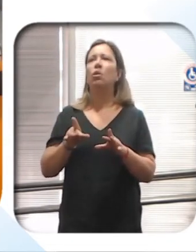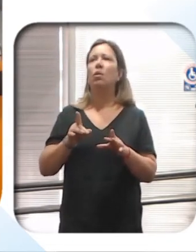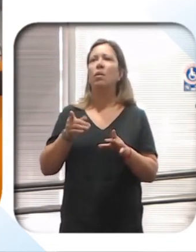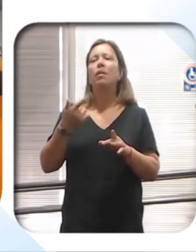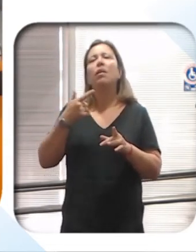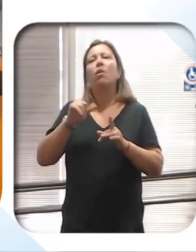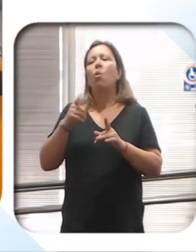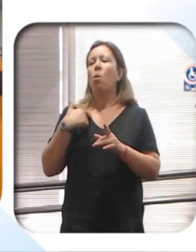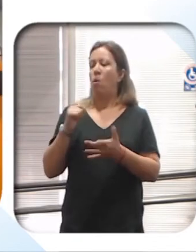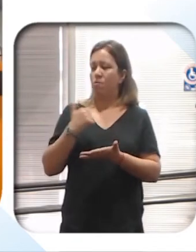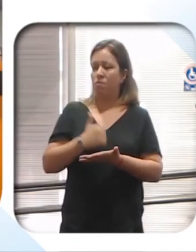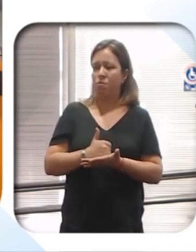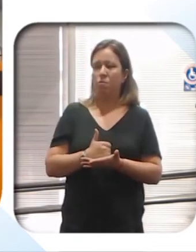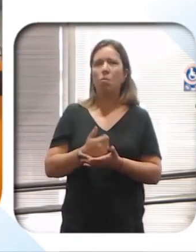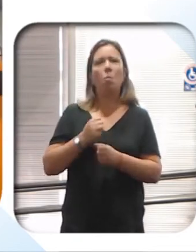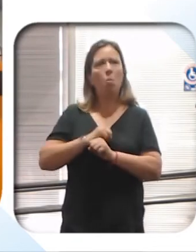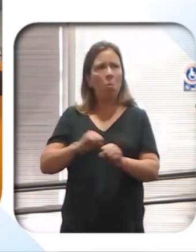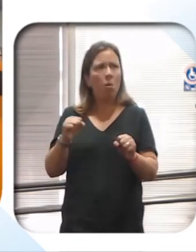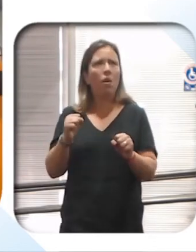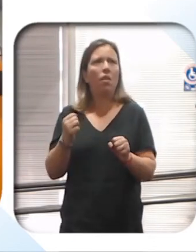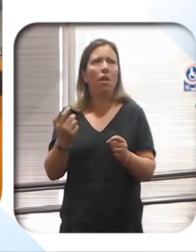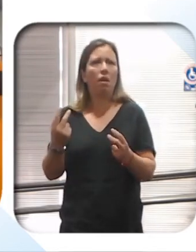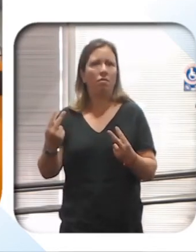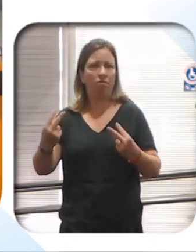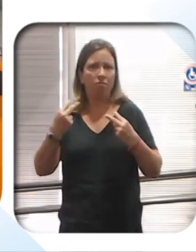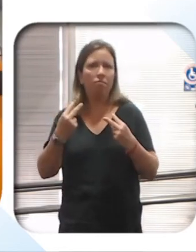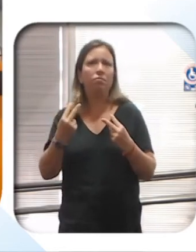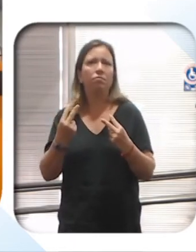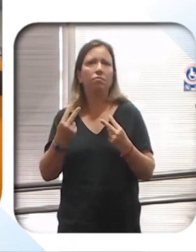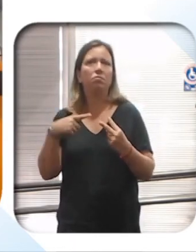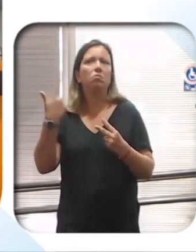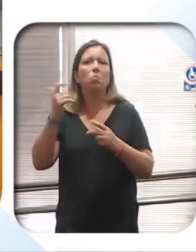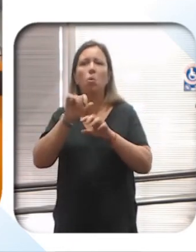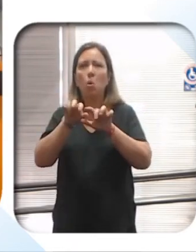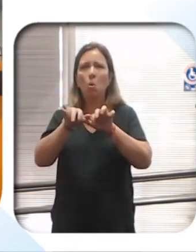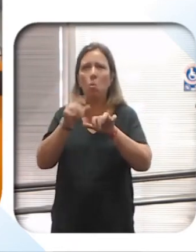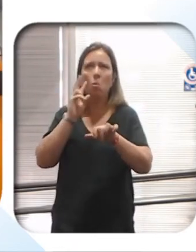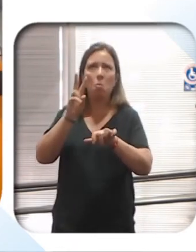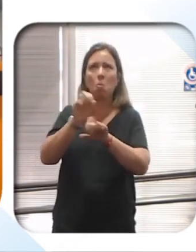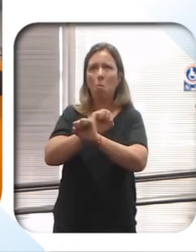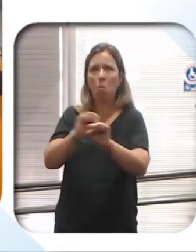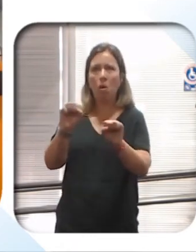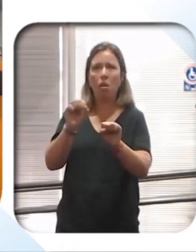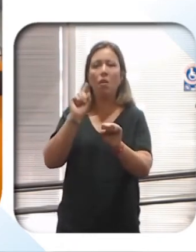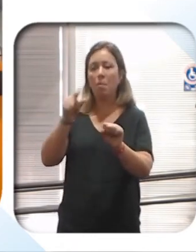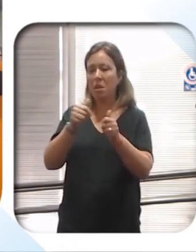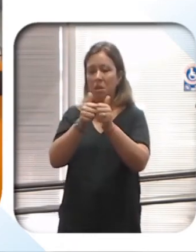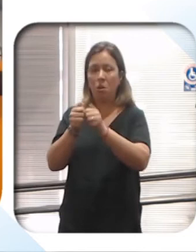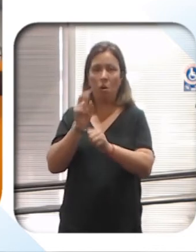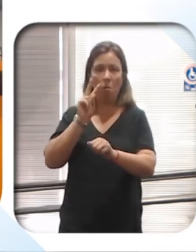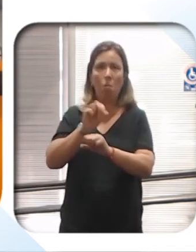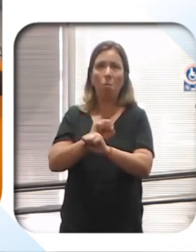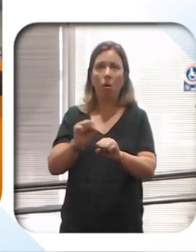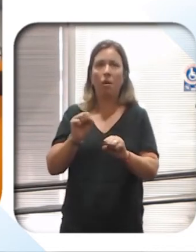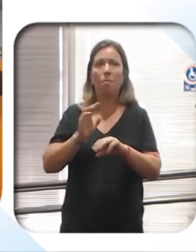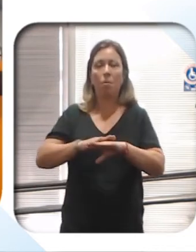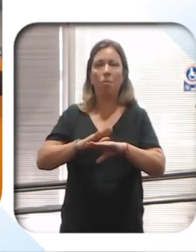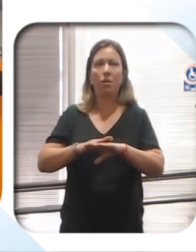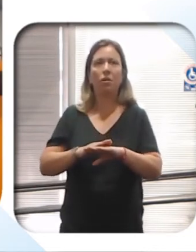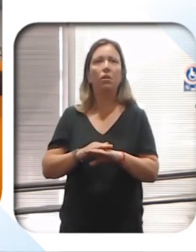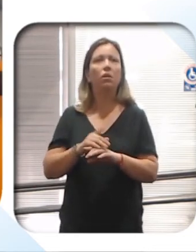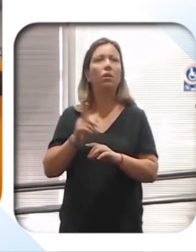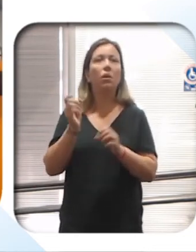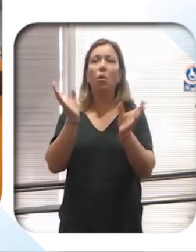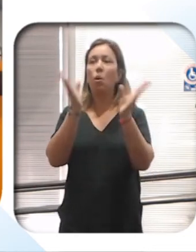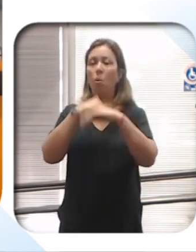no haya podido estar acá lo pueda estar mirando desde su computador, incluso desde su celular, sino que también,